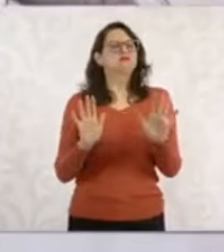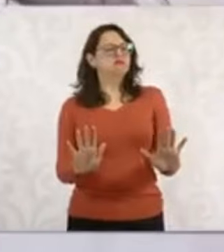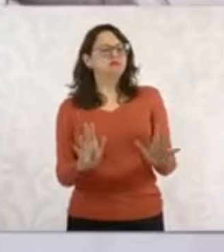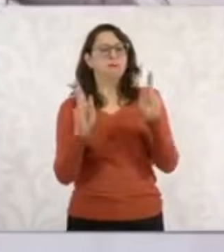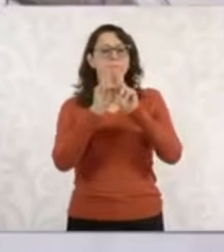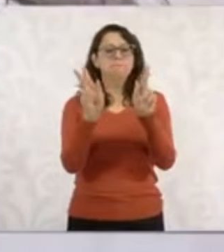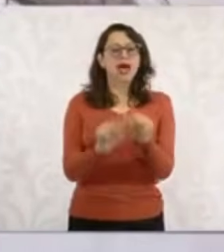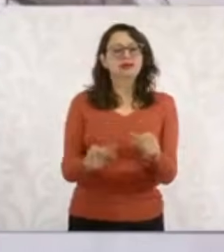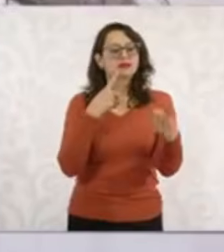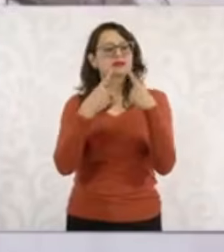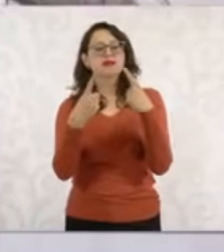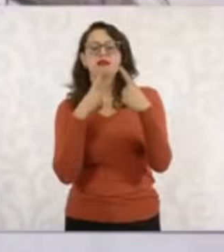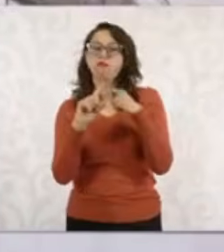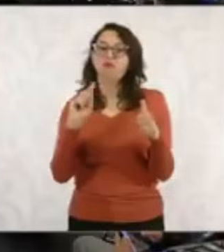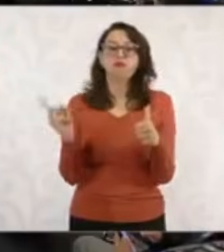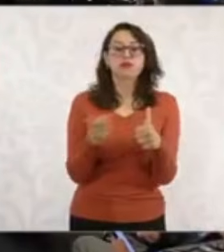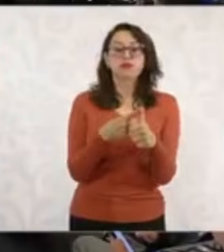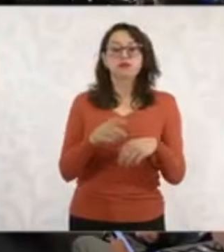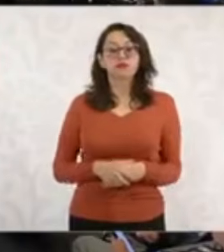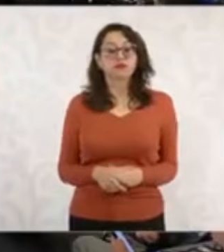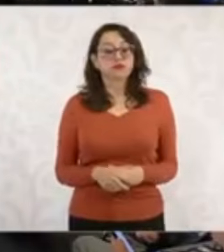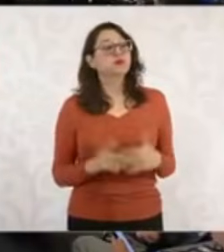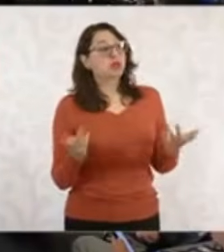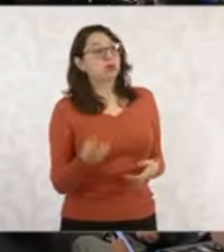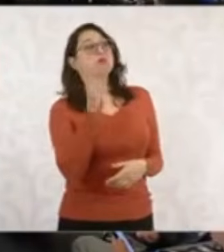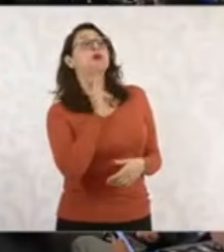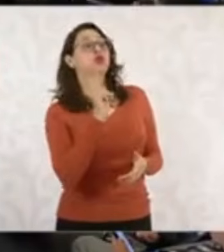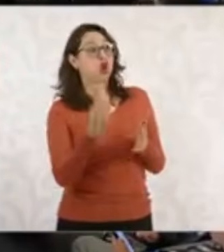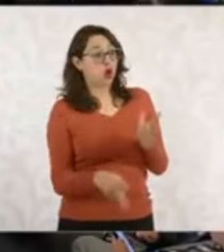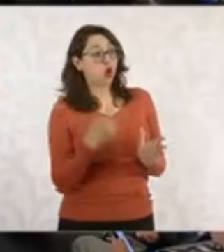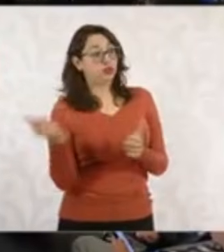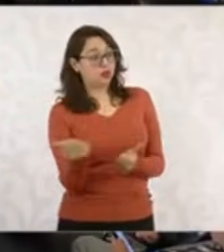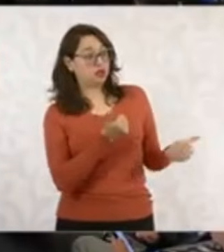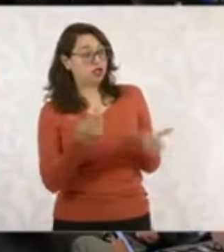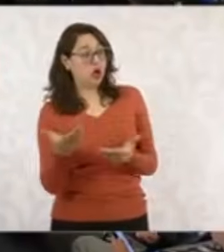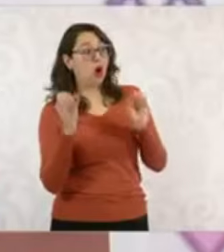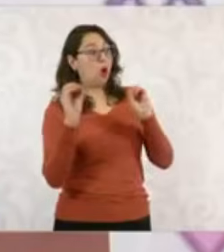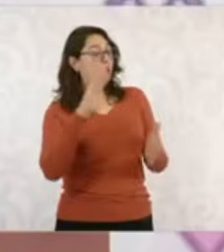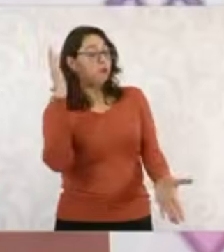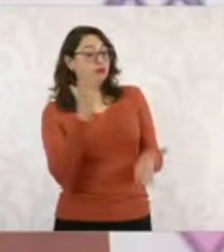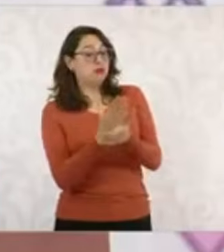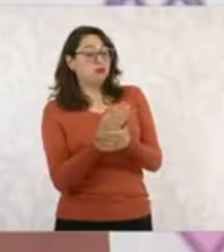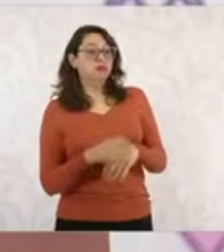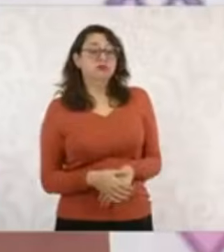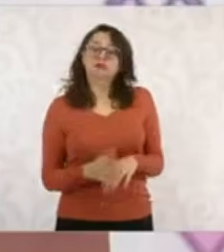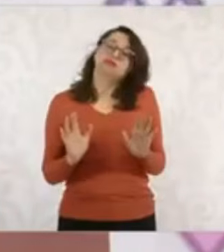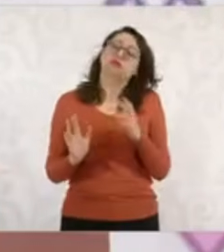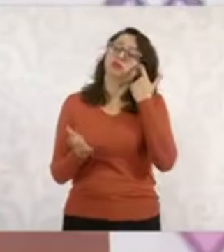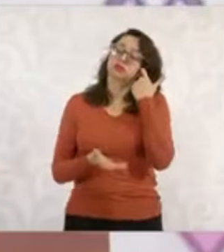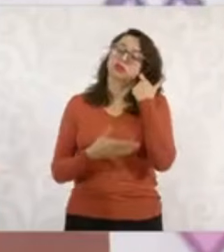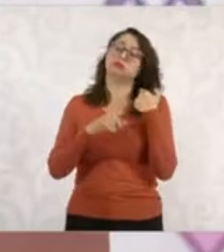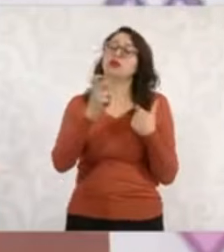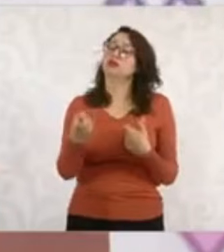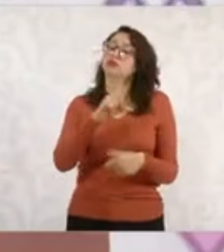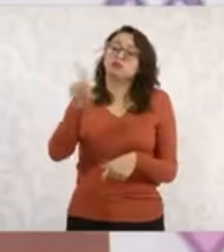paz y del diálogo. ¿Los envíos se van a renovar en algún momento o ya es una decisión? Pues en todo caso se informará. Sí. Se